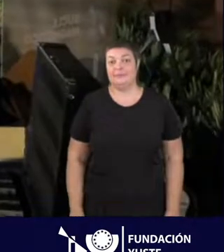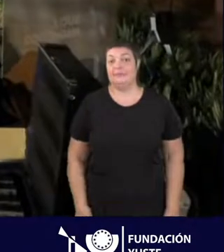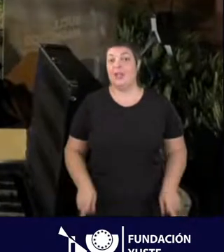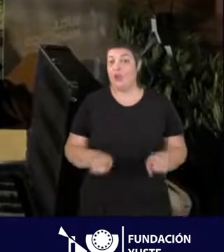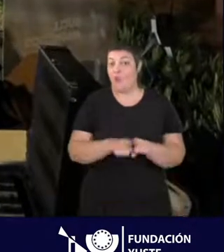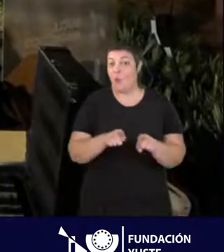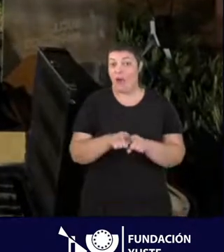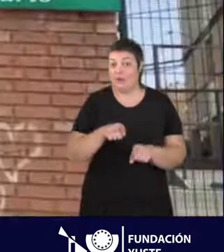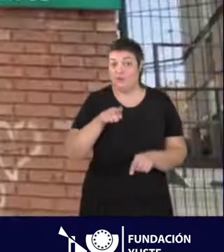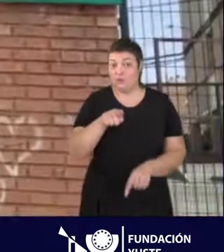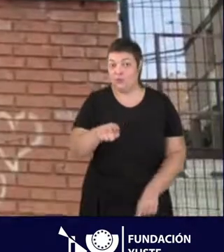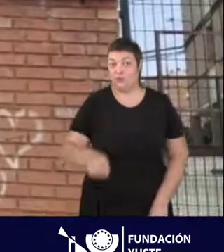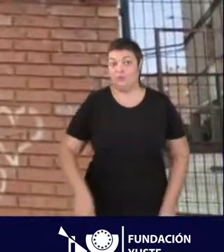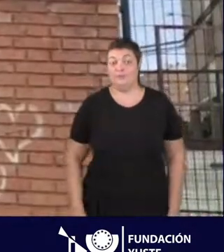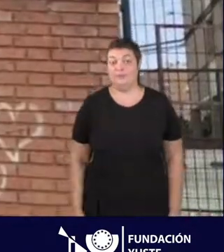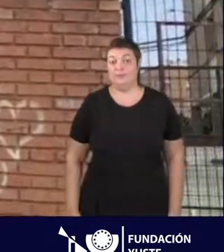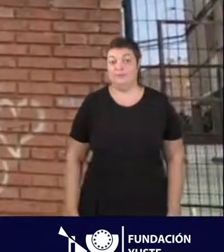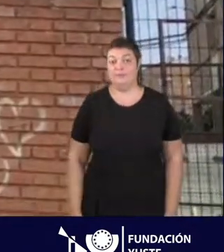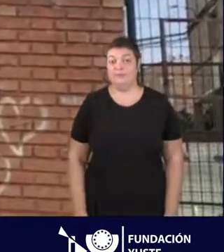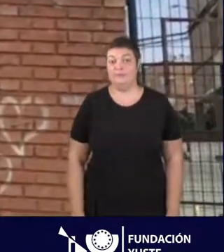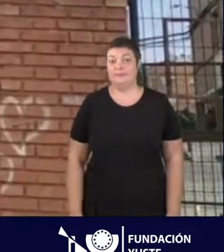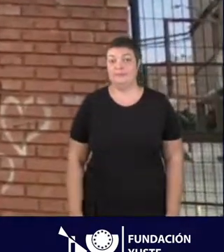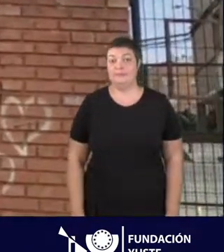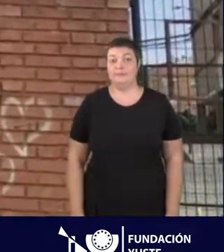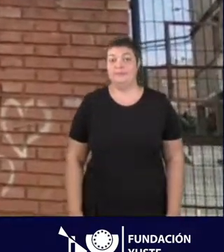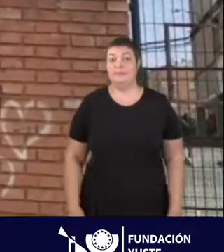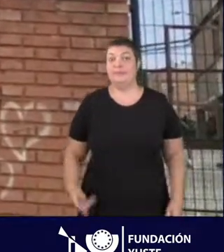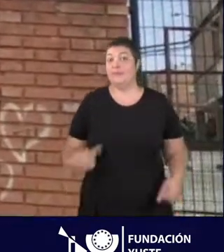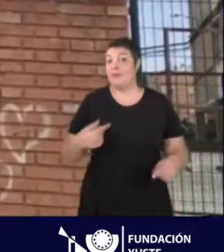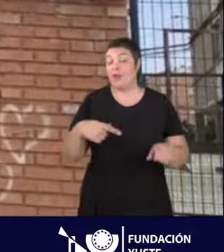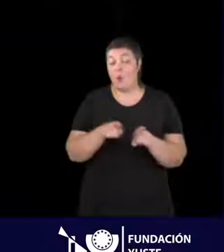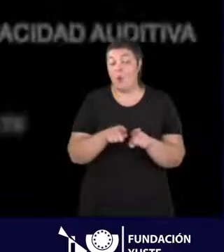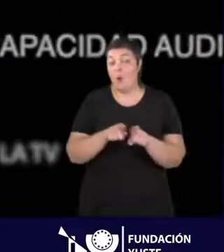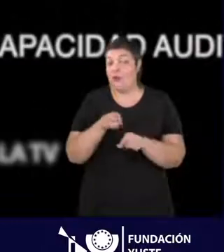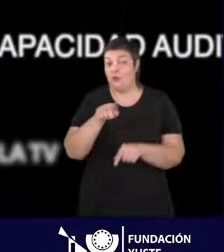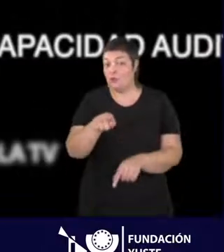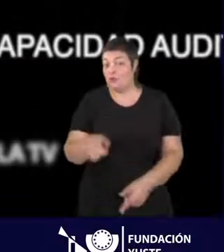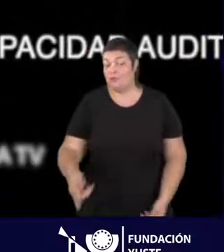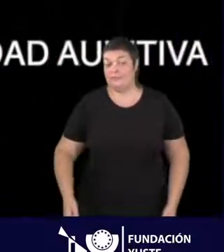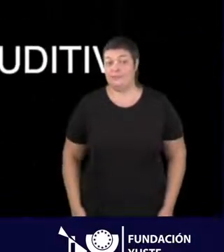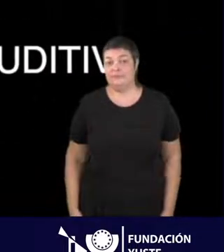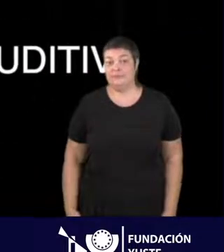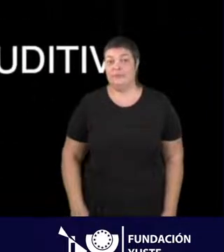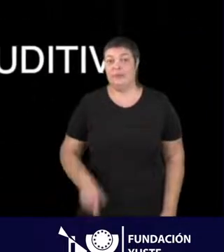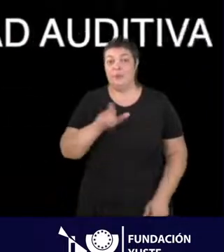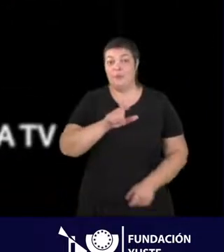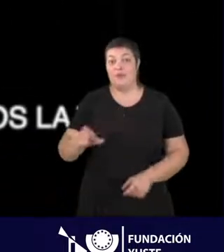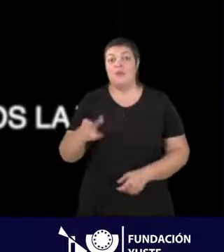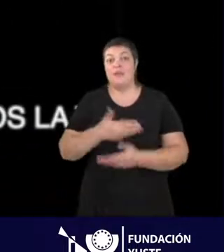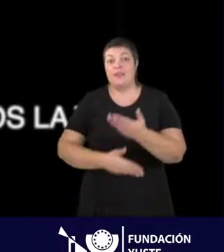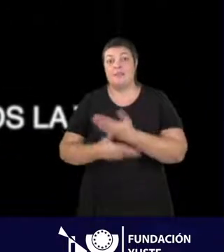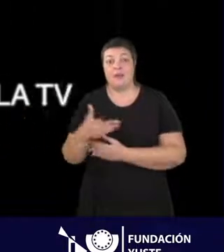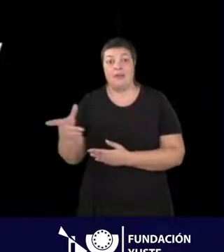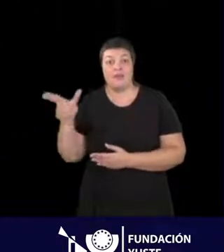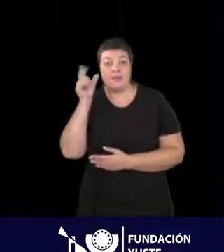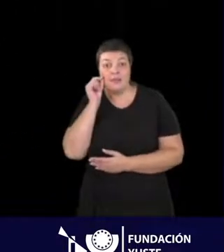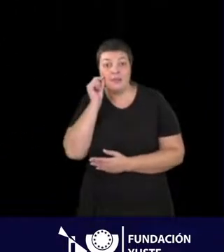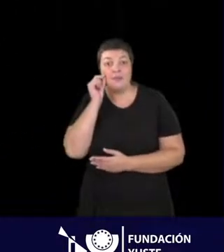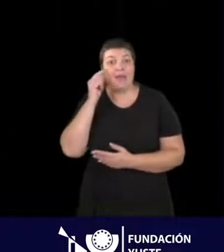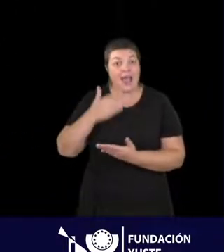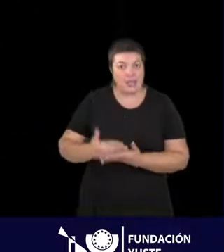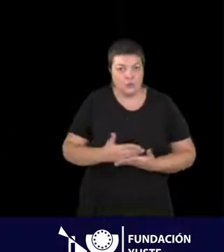que tú igual que tú las personas con discapacidad auditiva